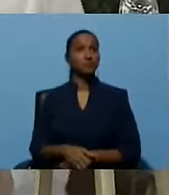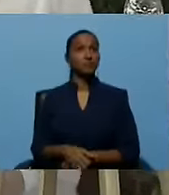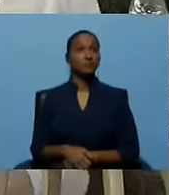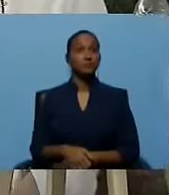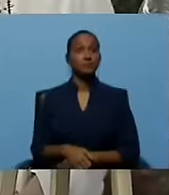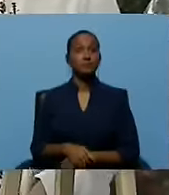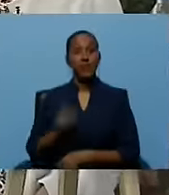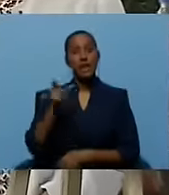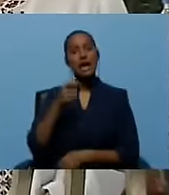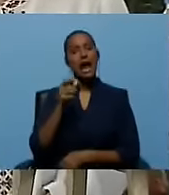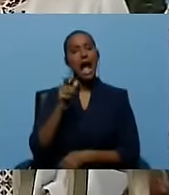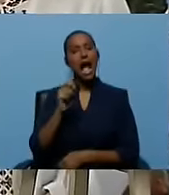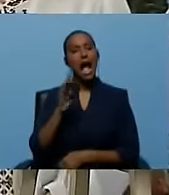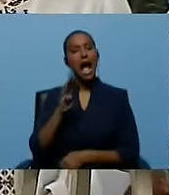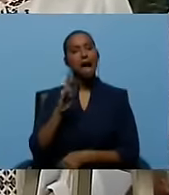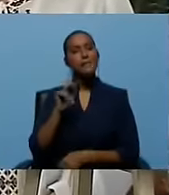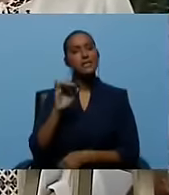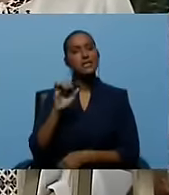Gabriela.